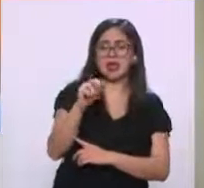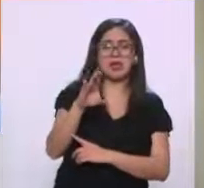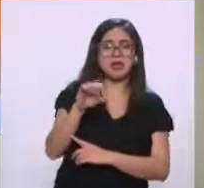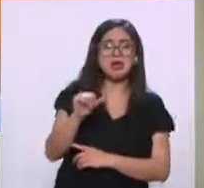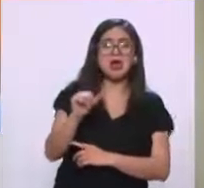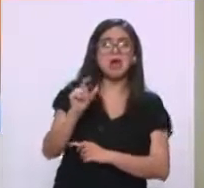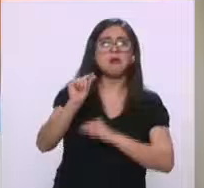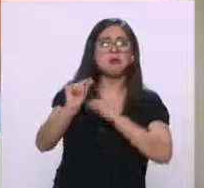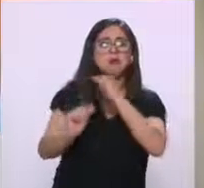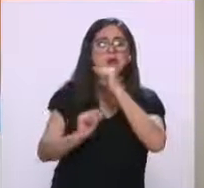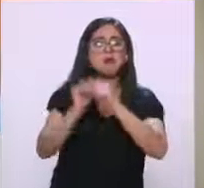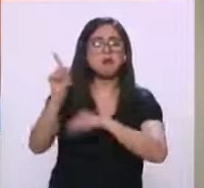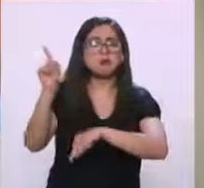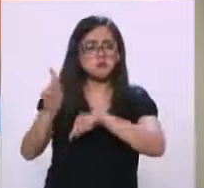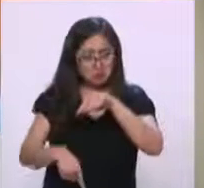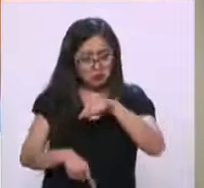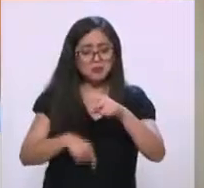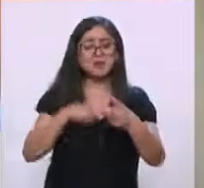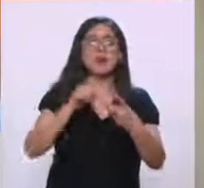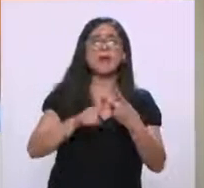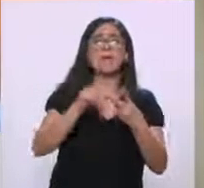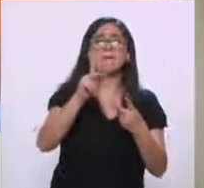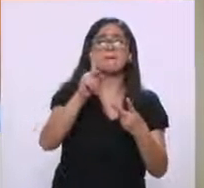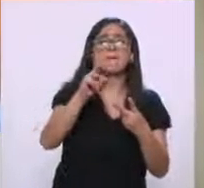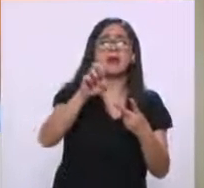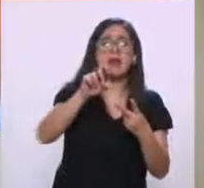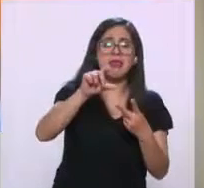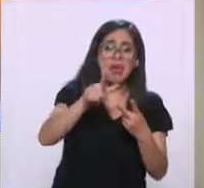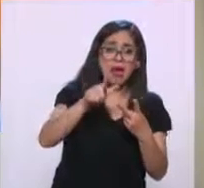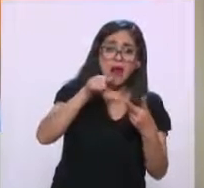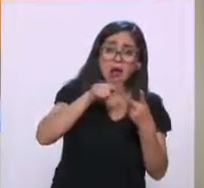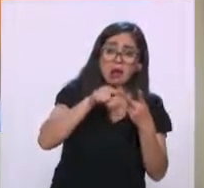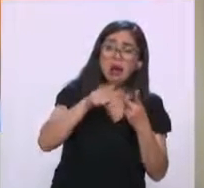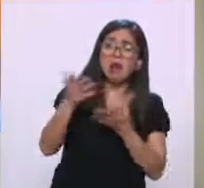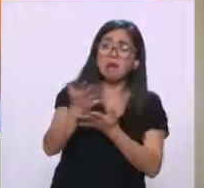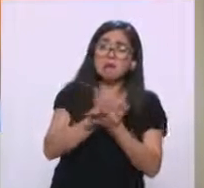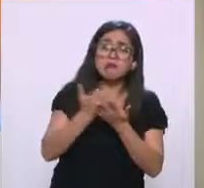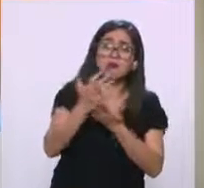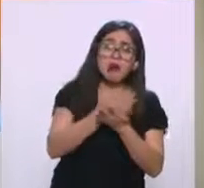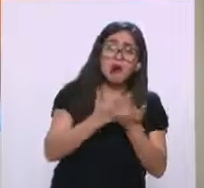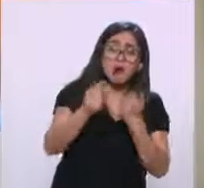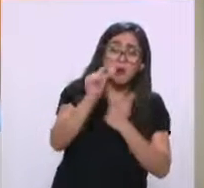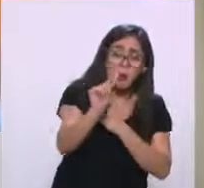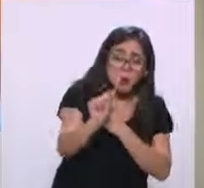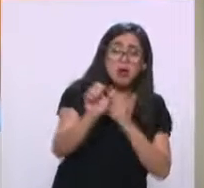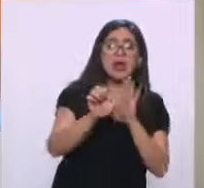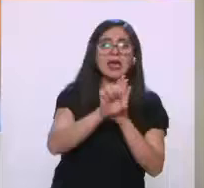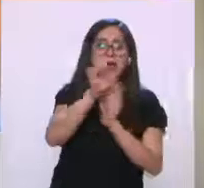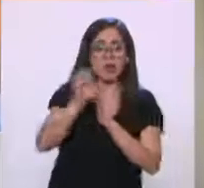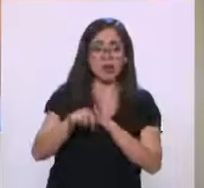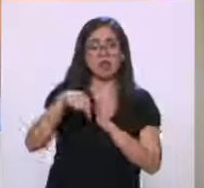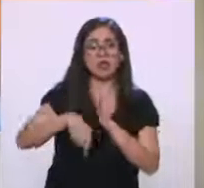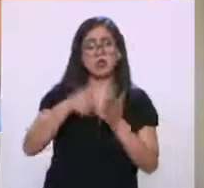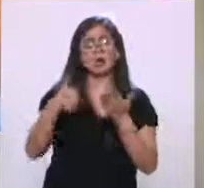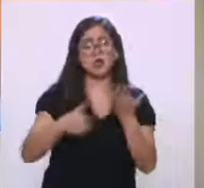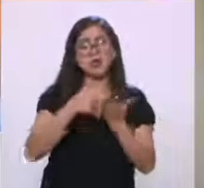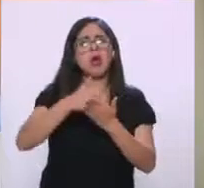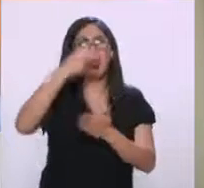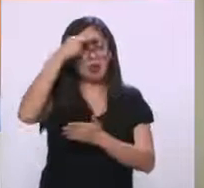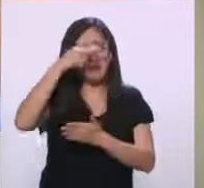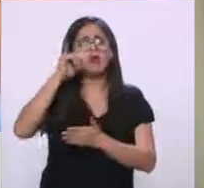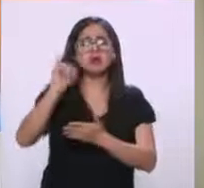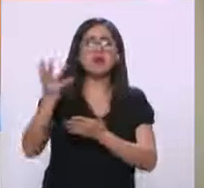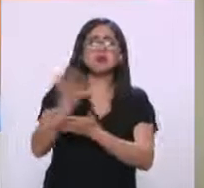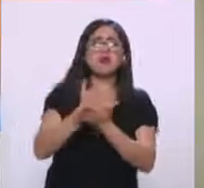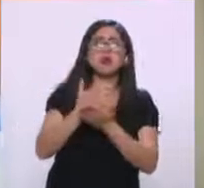al capital, el predial se recauda y se recauda muy poco. Algunas ciudades como la Ciudad de México sí lo recauda relativamente bien, pero otras no, y no tienen ni